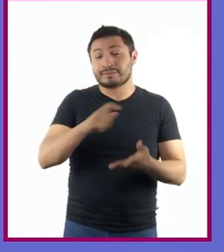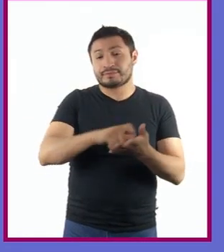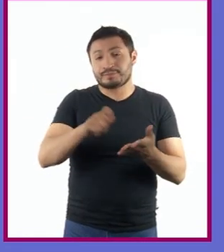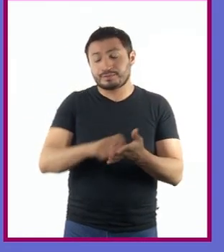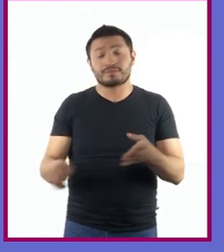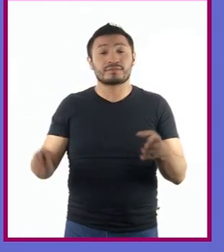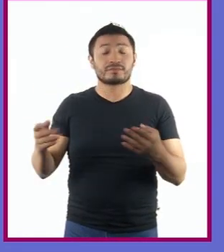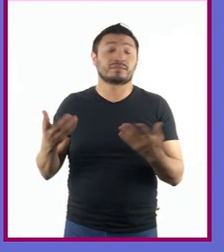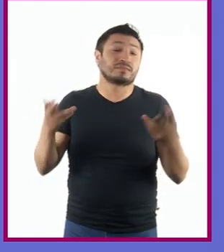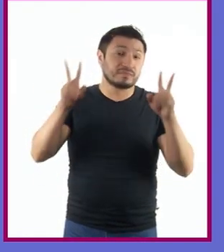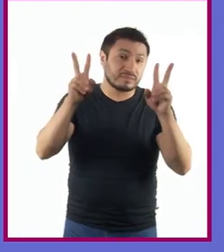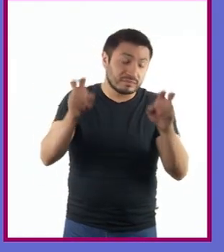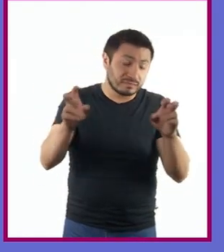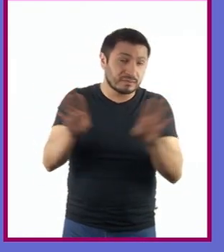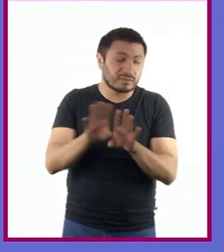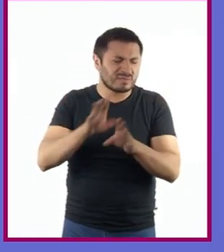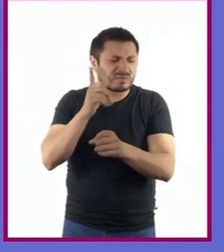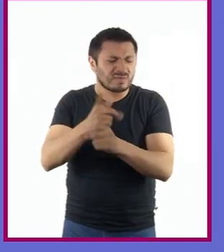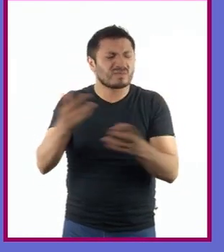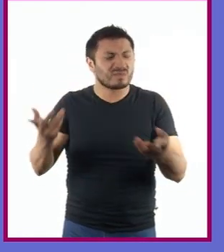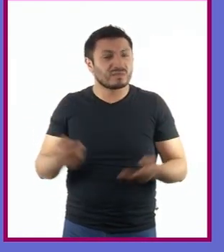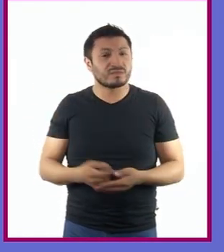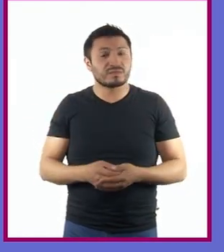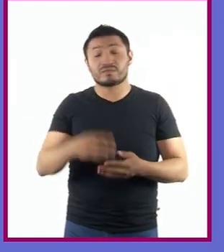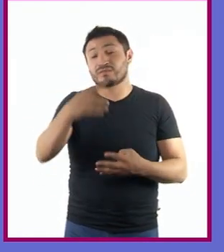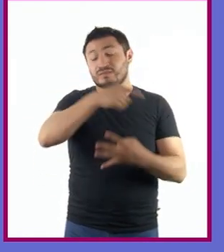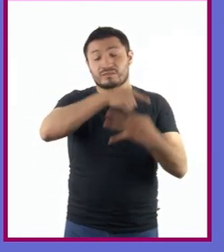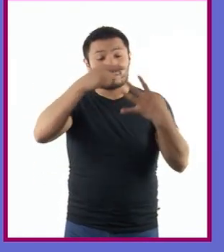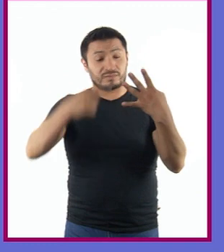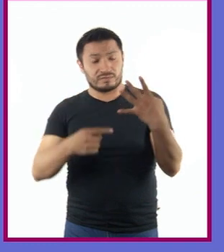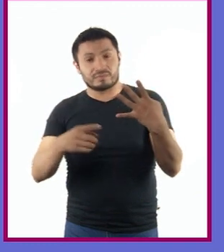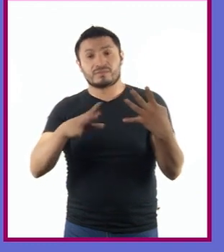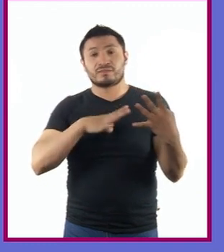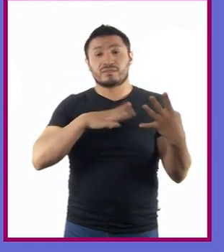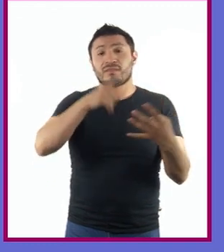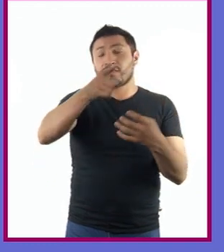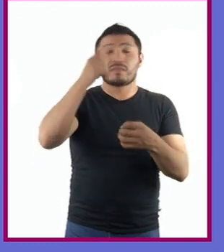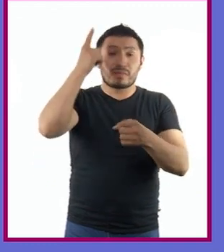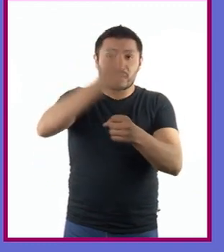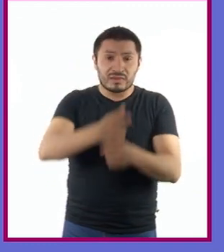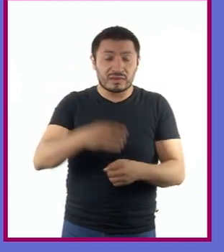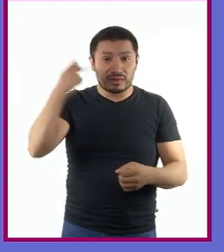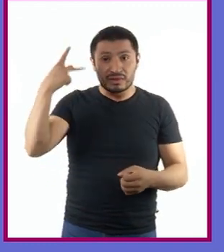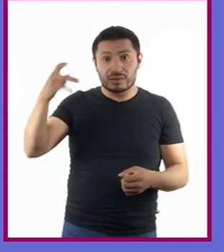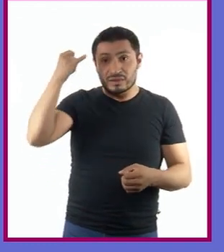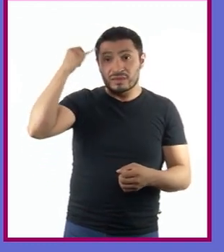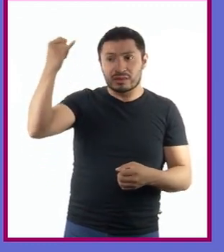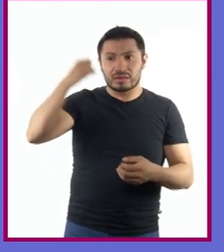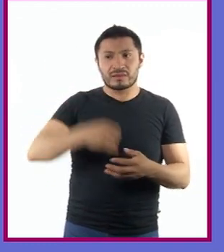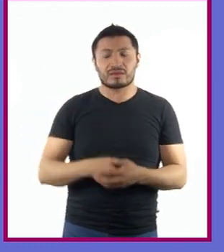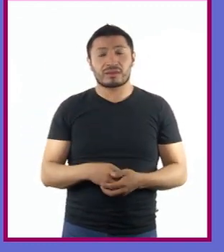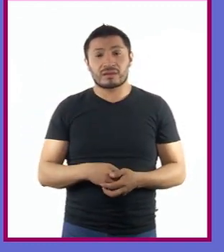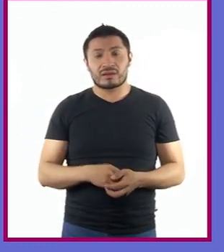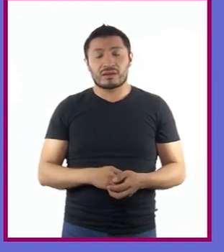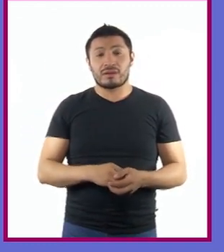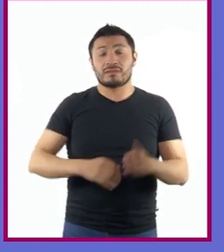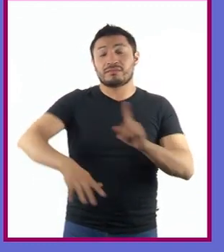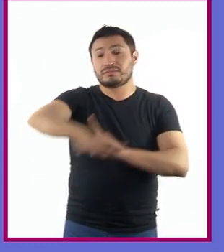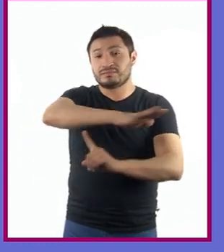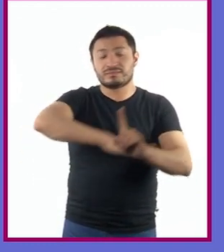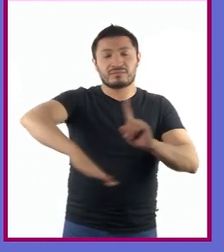frente a un tema? Hay 4 elementos que permiten identificar la postura de un autor. El